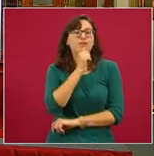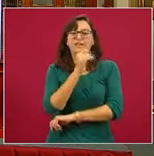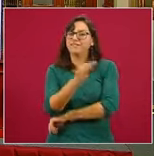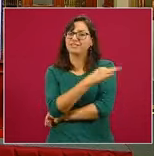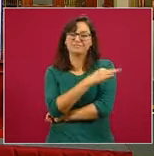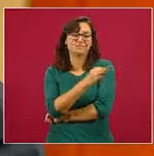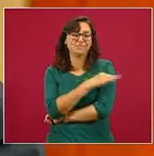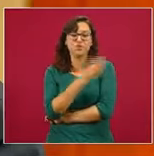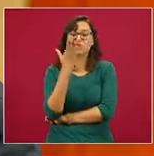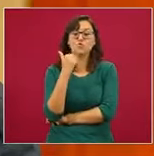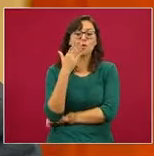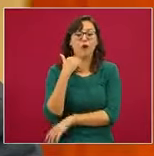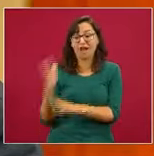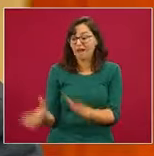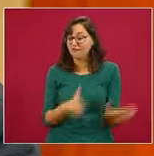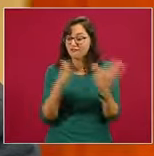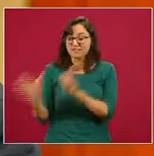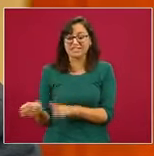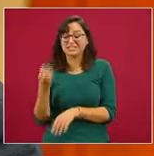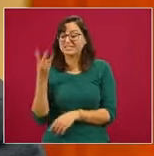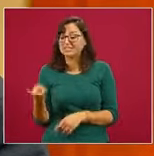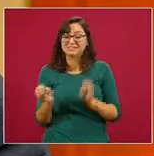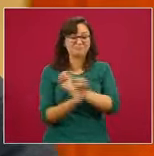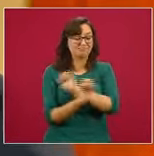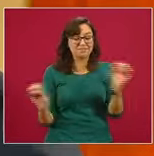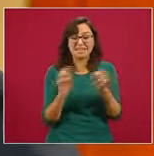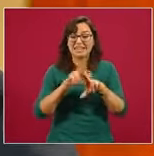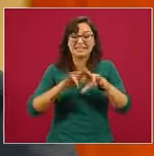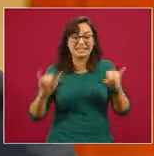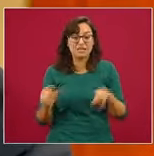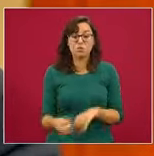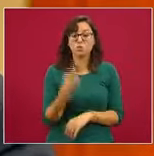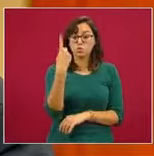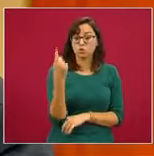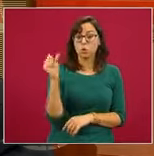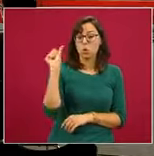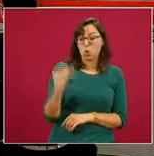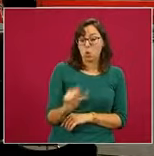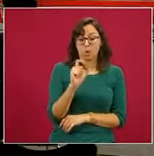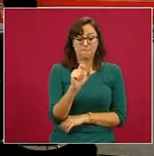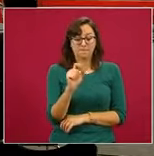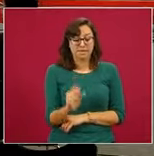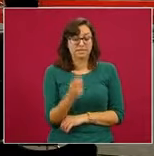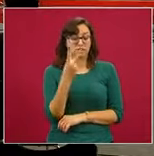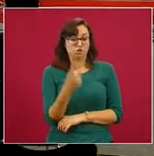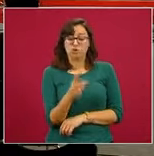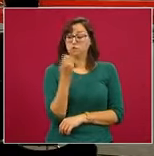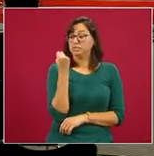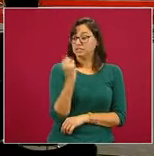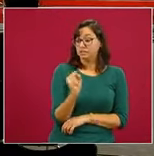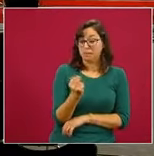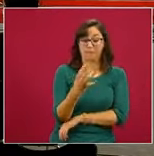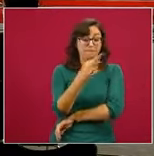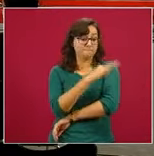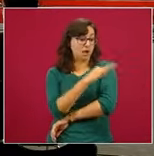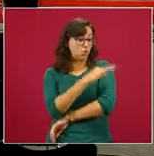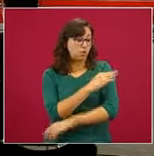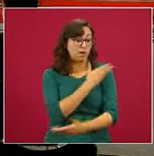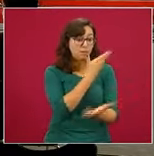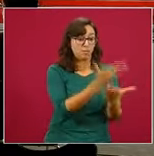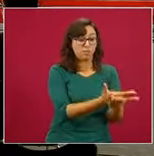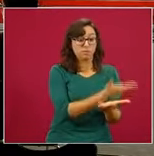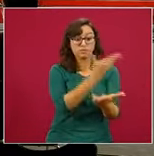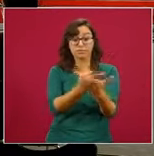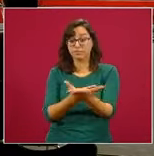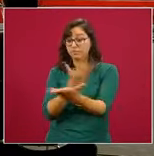clínicos fase 3. Conózcase claramente esto, que hoy, 22 de septiembre, ningún producto candidato a hacer una vacuna